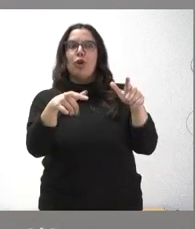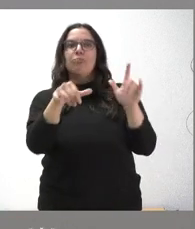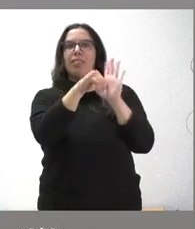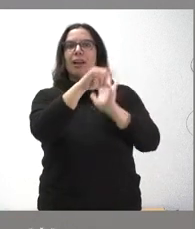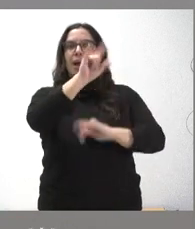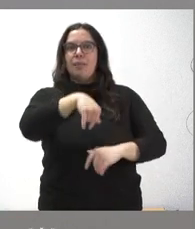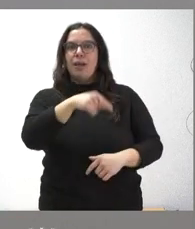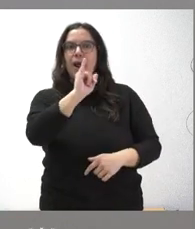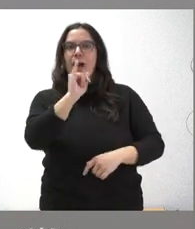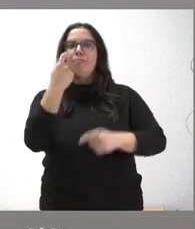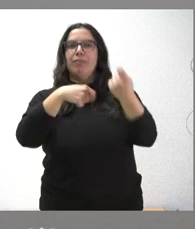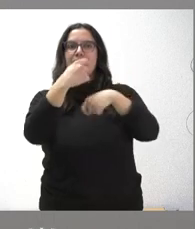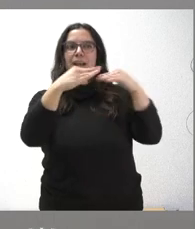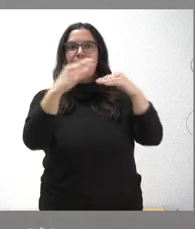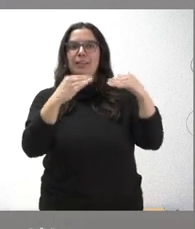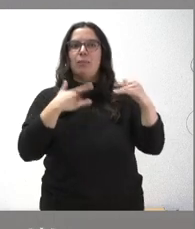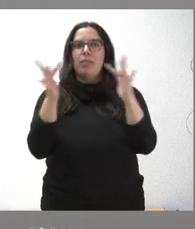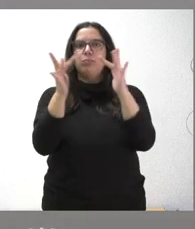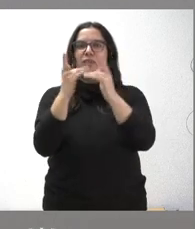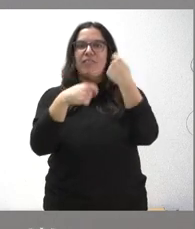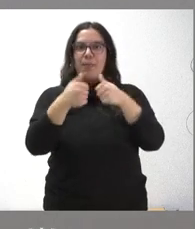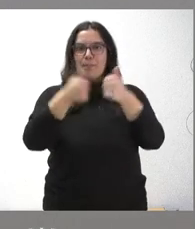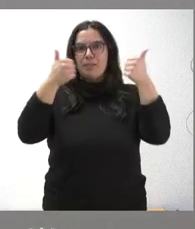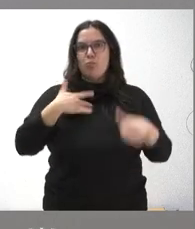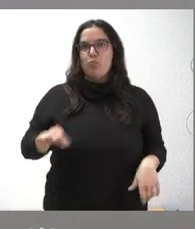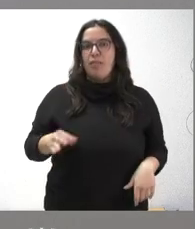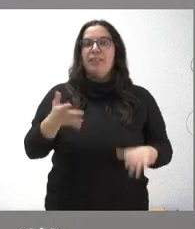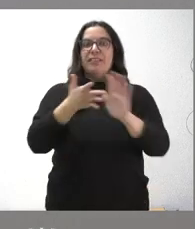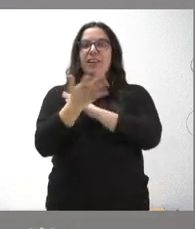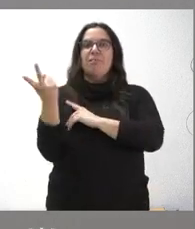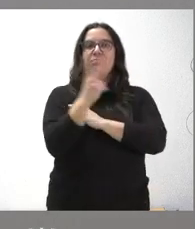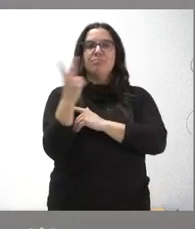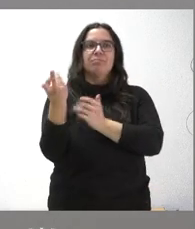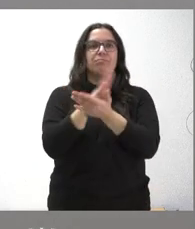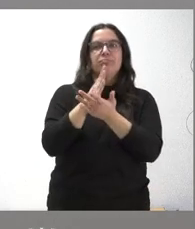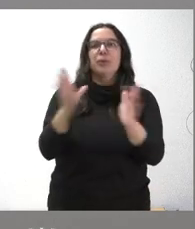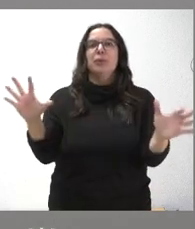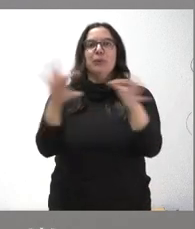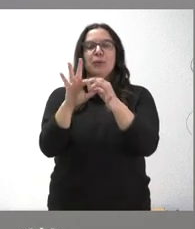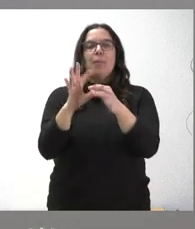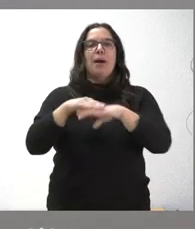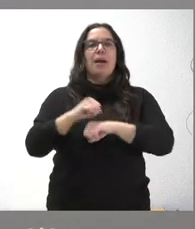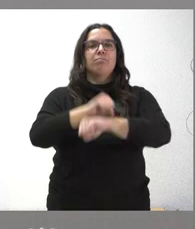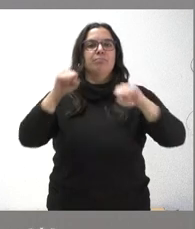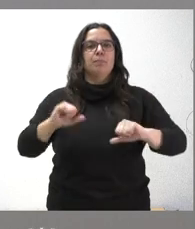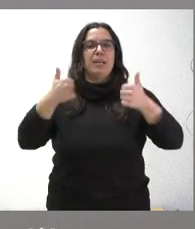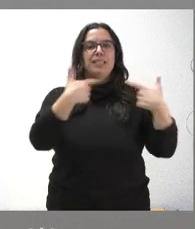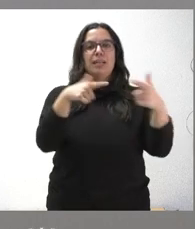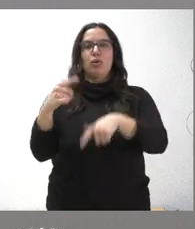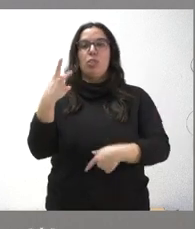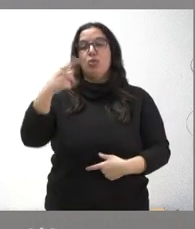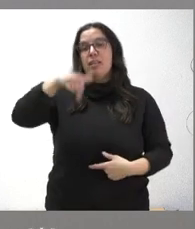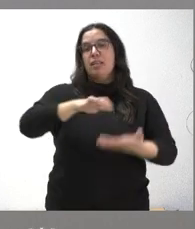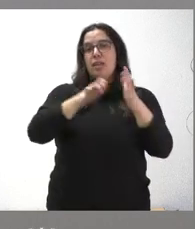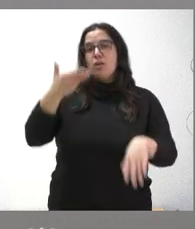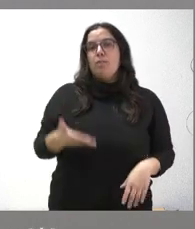que podría hacer de sus clientes y por tanto aumentar sus ventas con esto lo que estamos haciendo es fortalecer el sector industrial y dos sectores donde castill tiene un peso muy